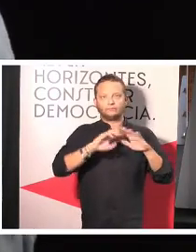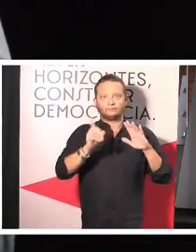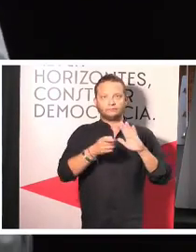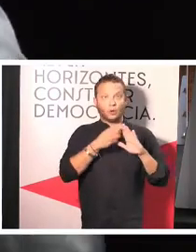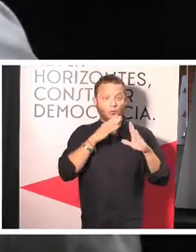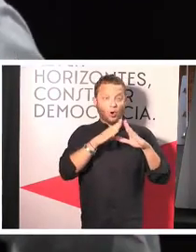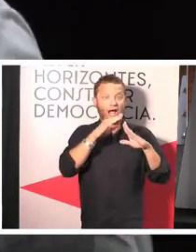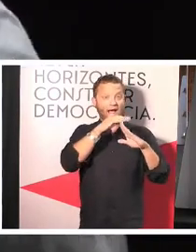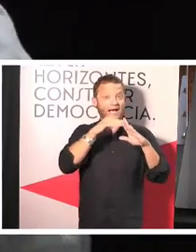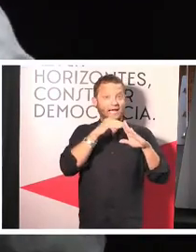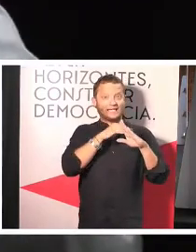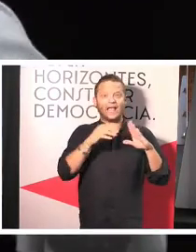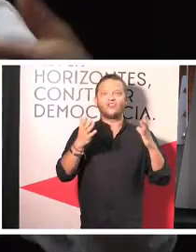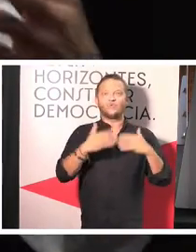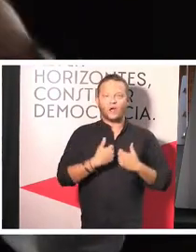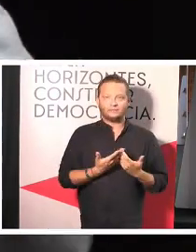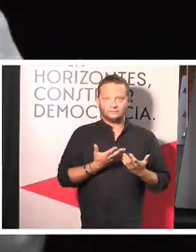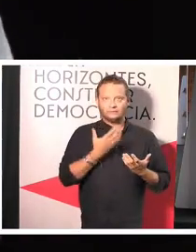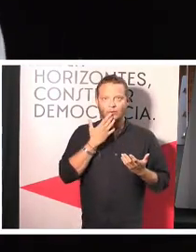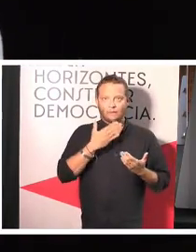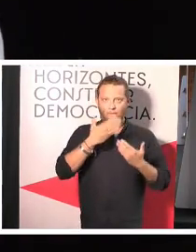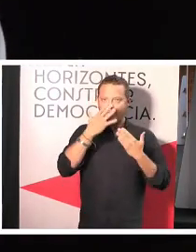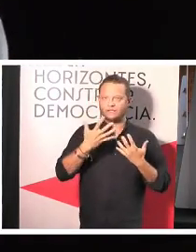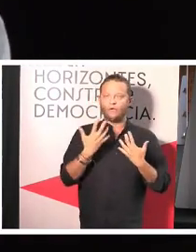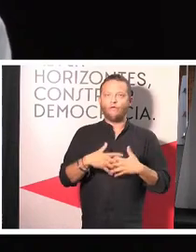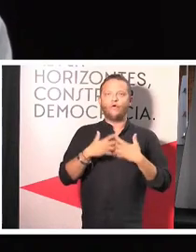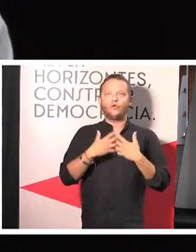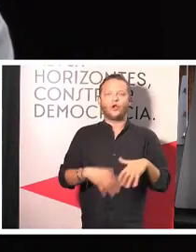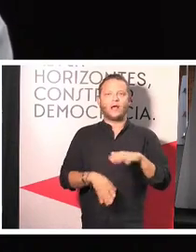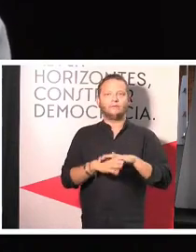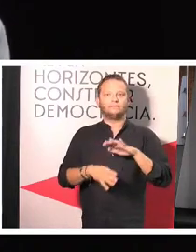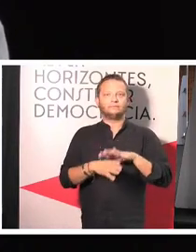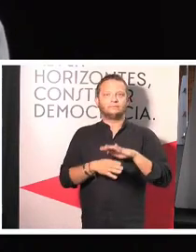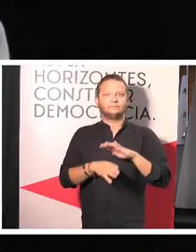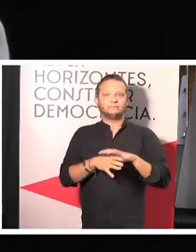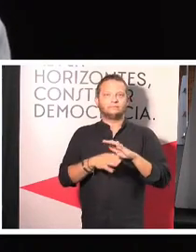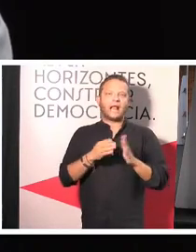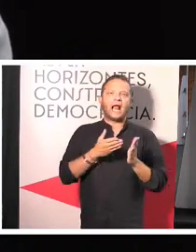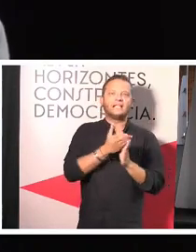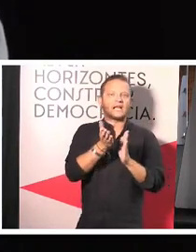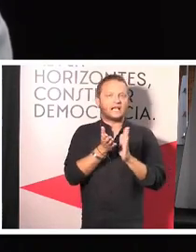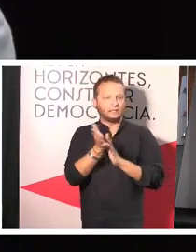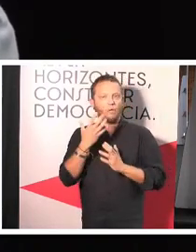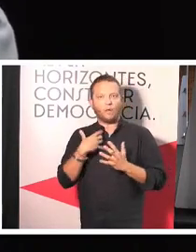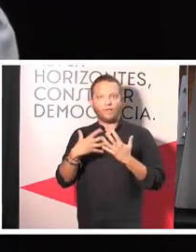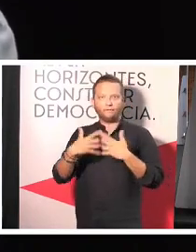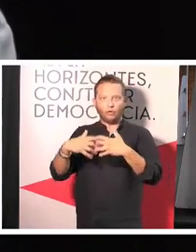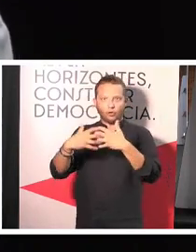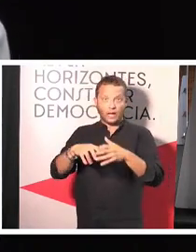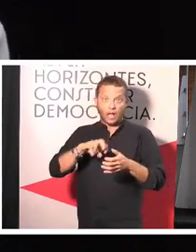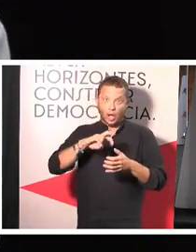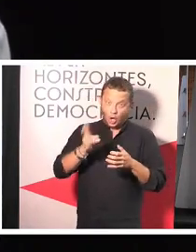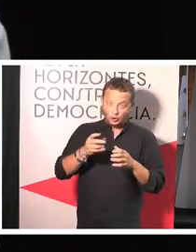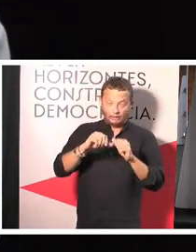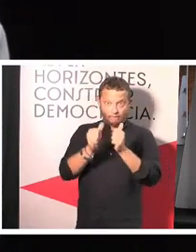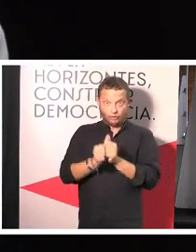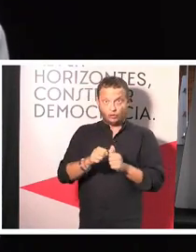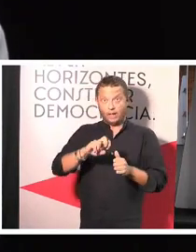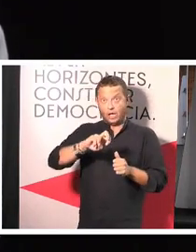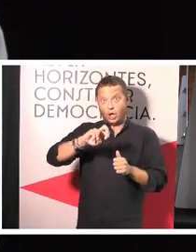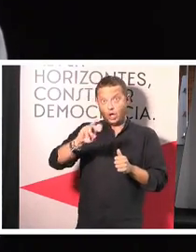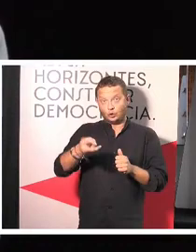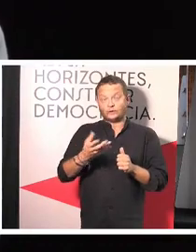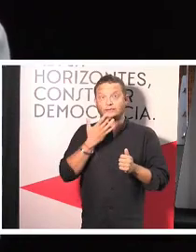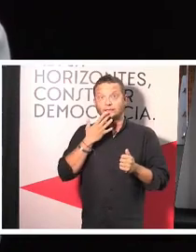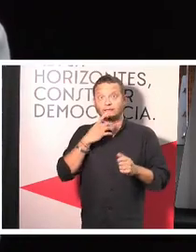estar jerarquizada, esas redes permitirían funcionar en modos alternativos. De otro modo, ¿no? En un